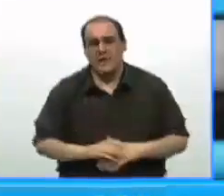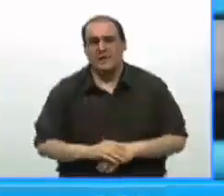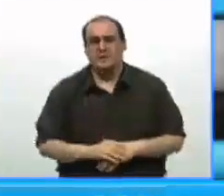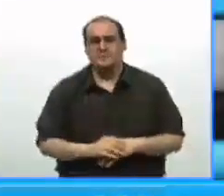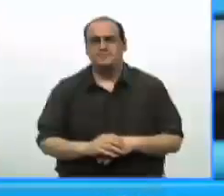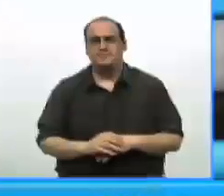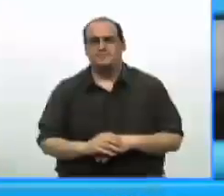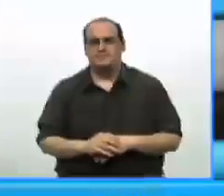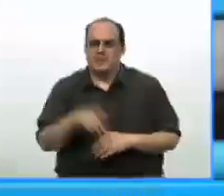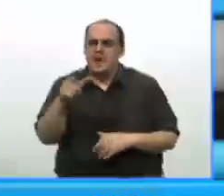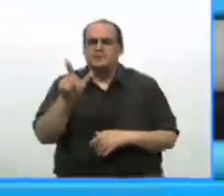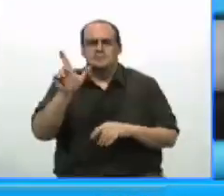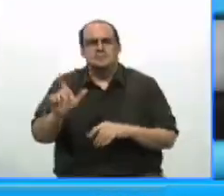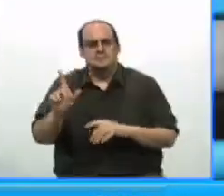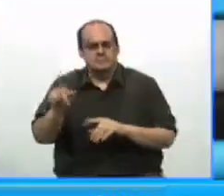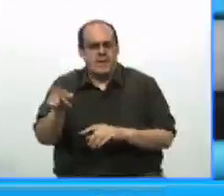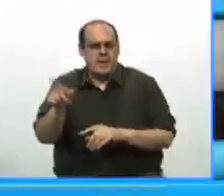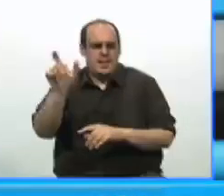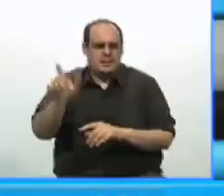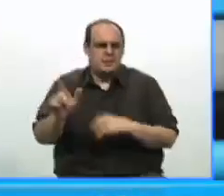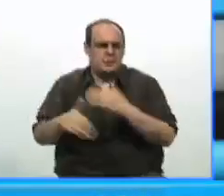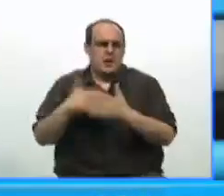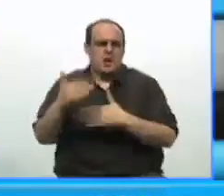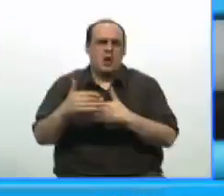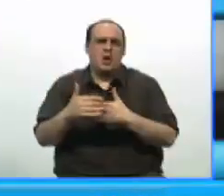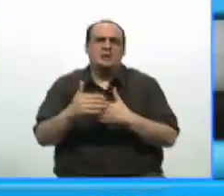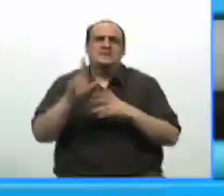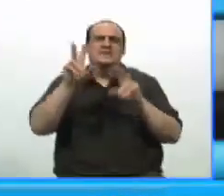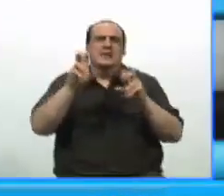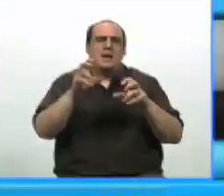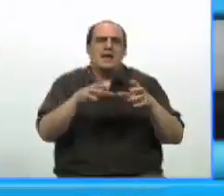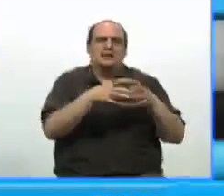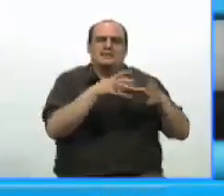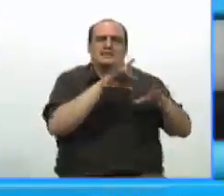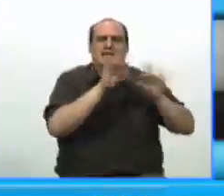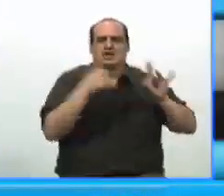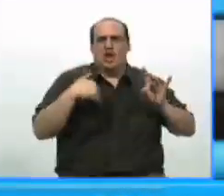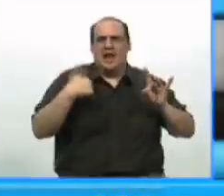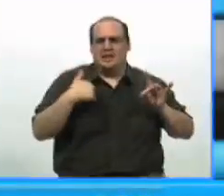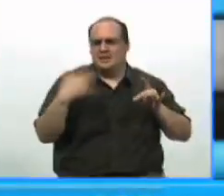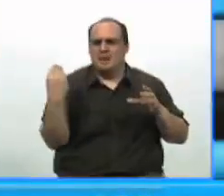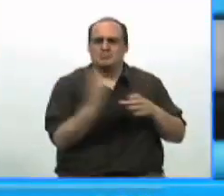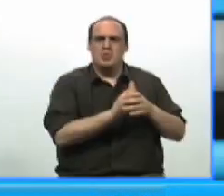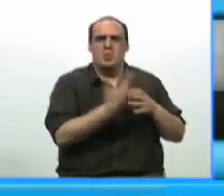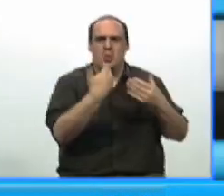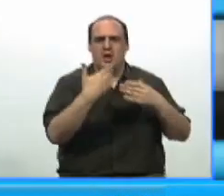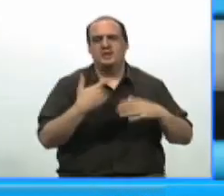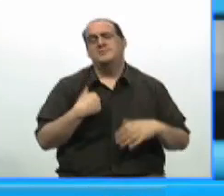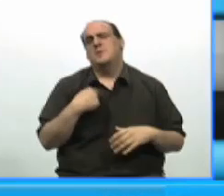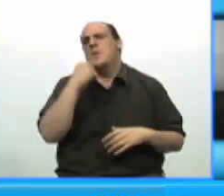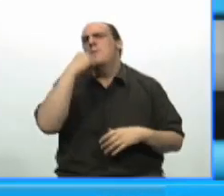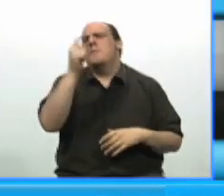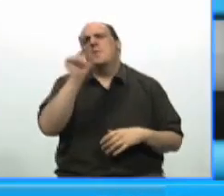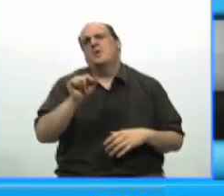también está en condición algún día de poder competir a nivel selección también. Claudio, te hago la última. La verdad nos quedaríamos todo el